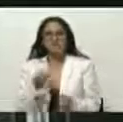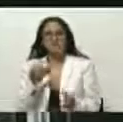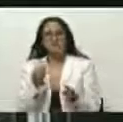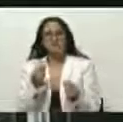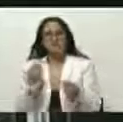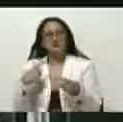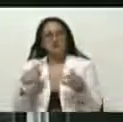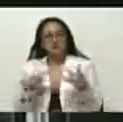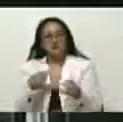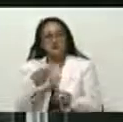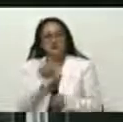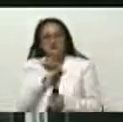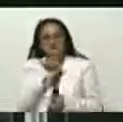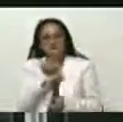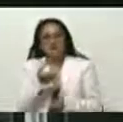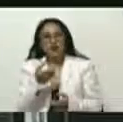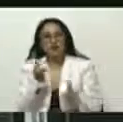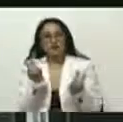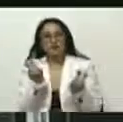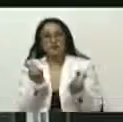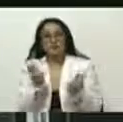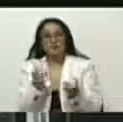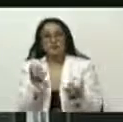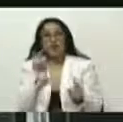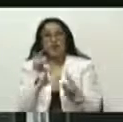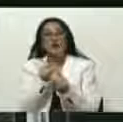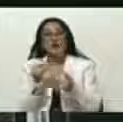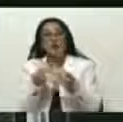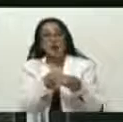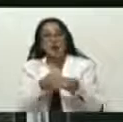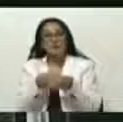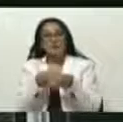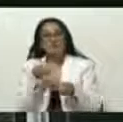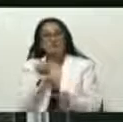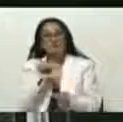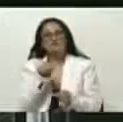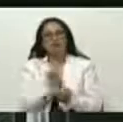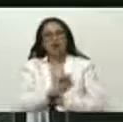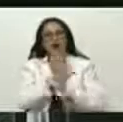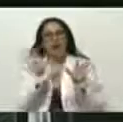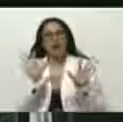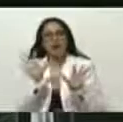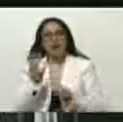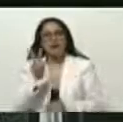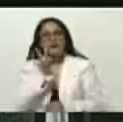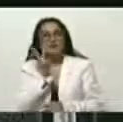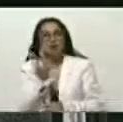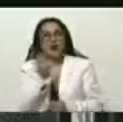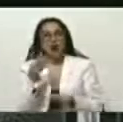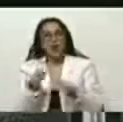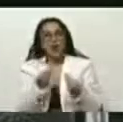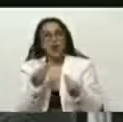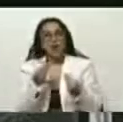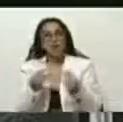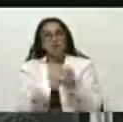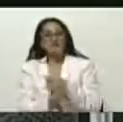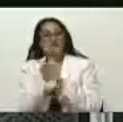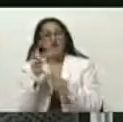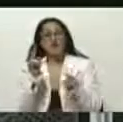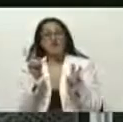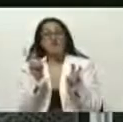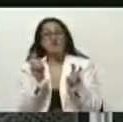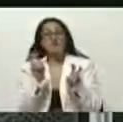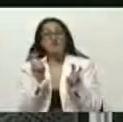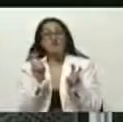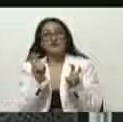historia. Pero el propósito de esa comisión es claro: mirar con ojos insurgentes el